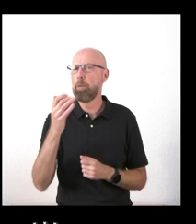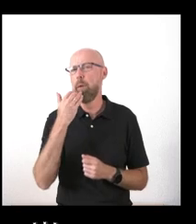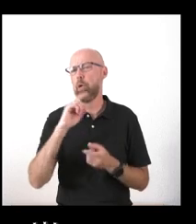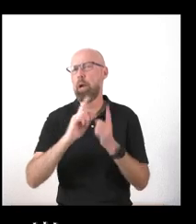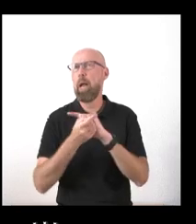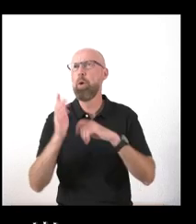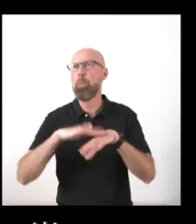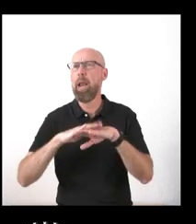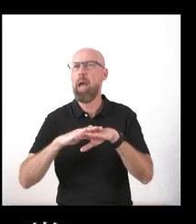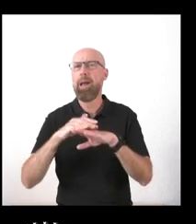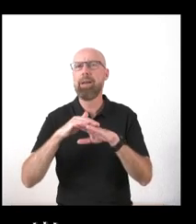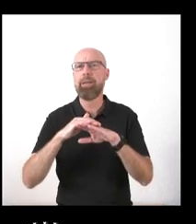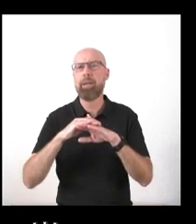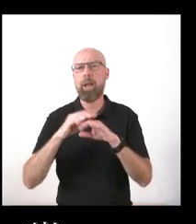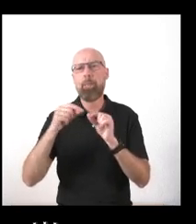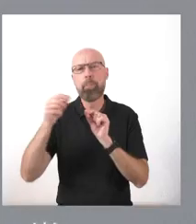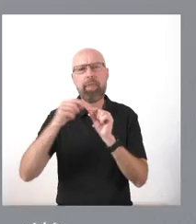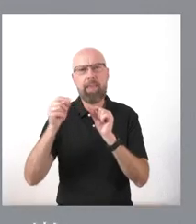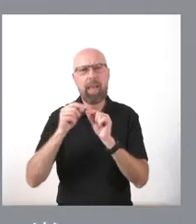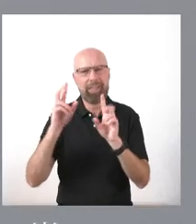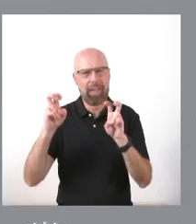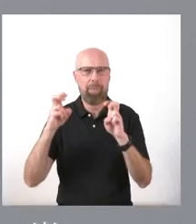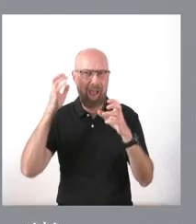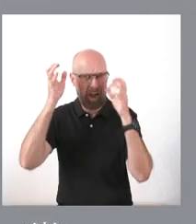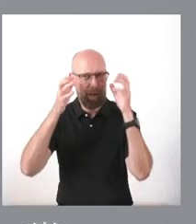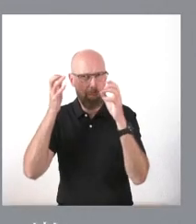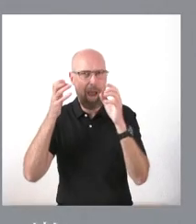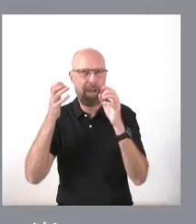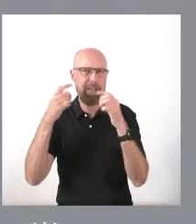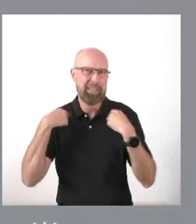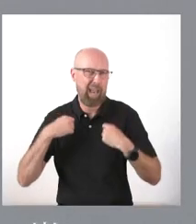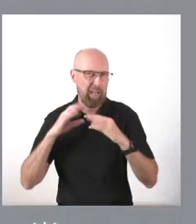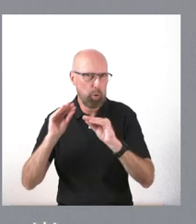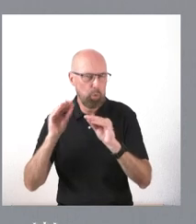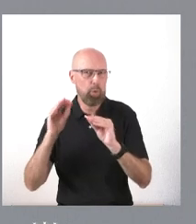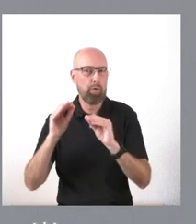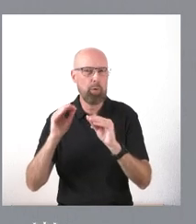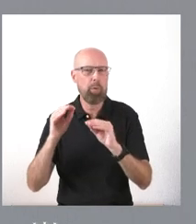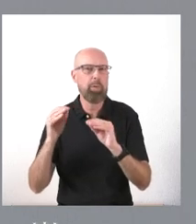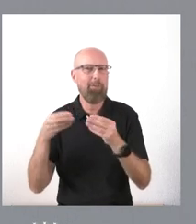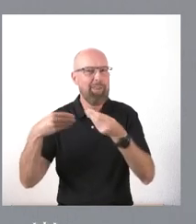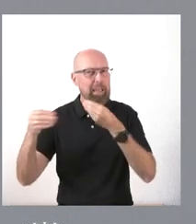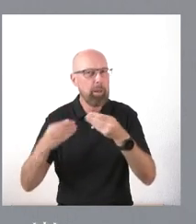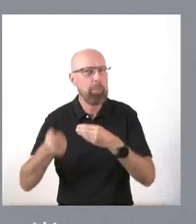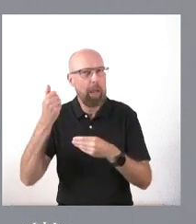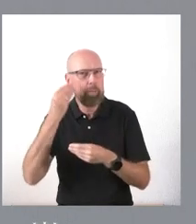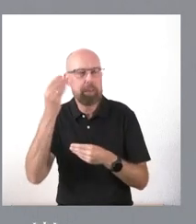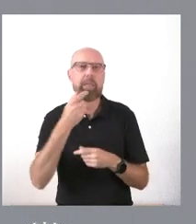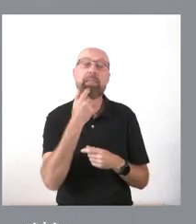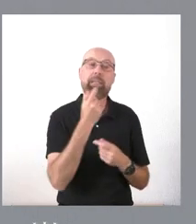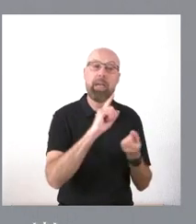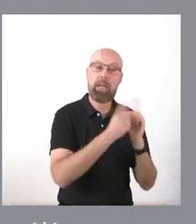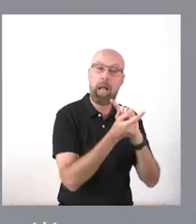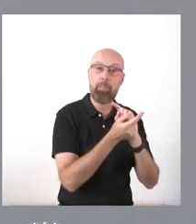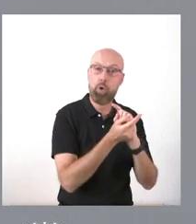de las medidas de saneamiento ganadero cualquier cambio que suponga irá mejor que eso suponga mejorar la situación del sector